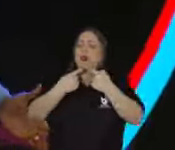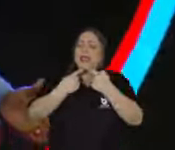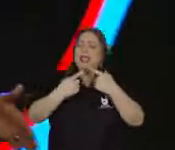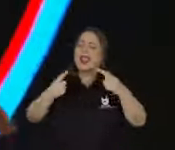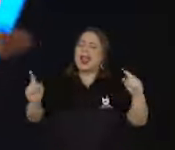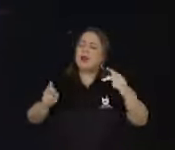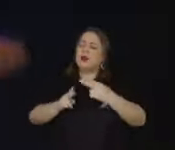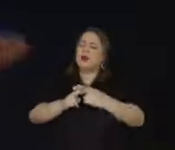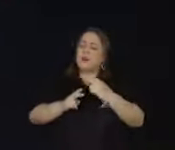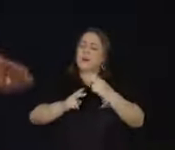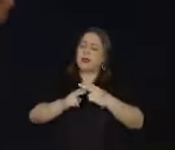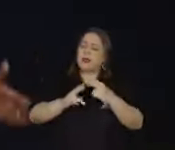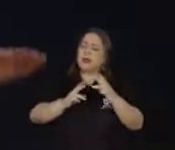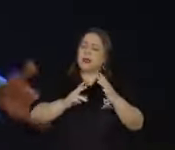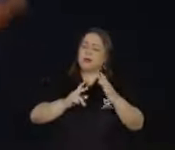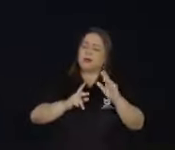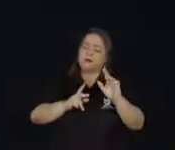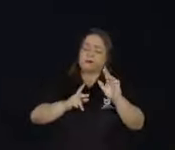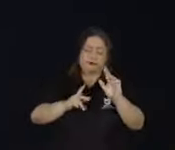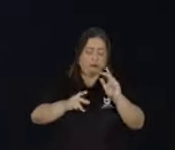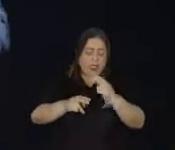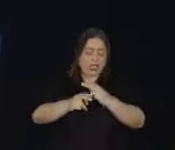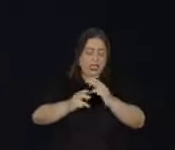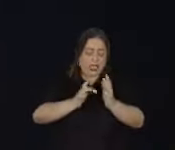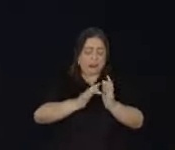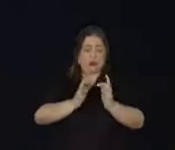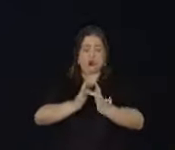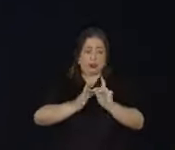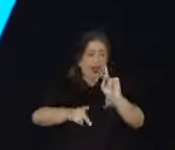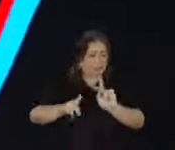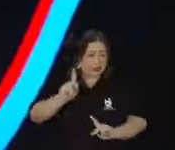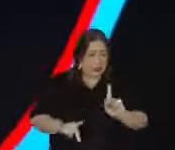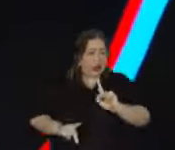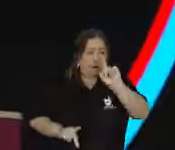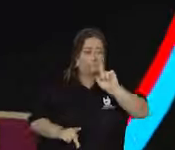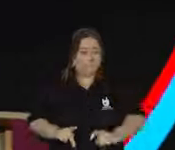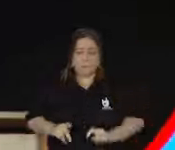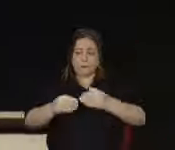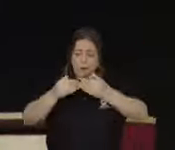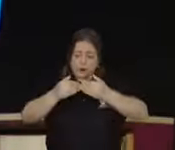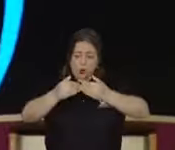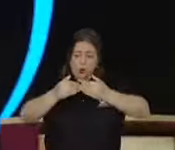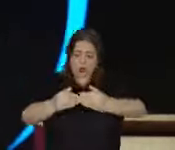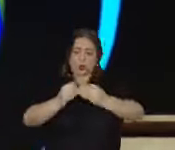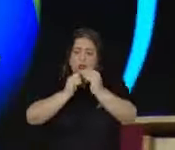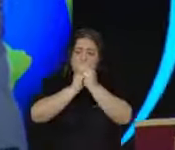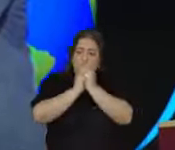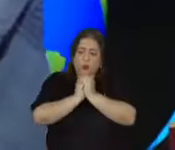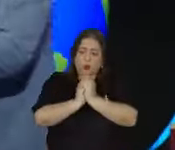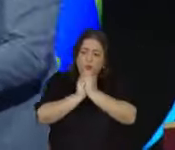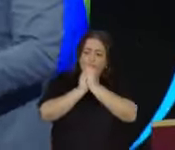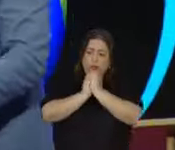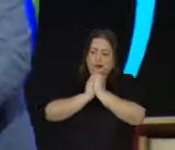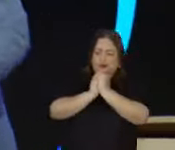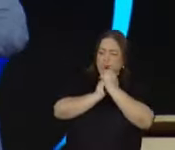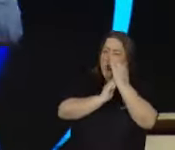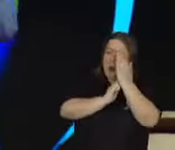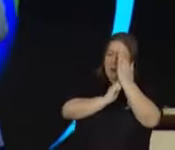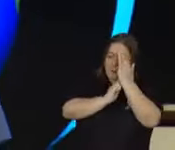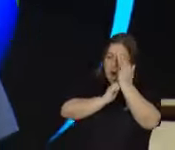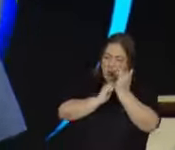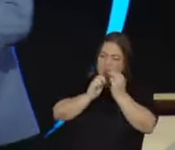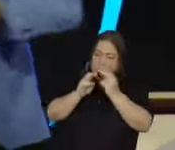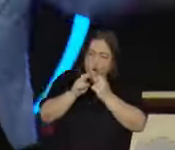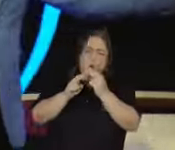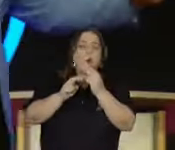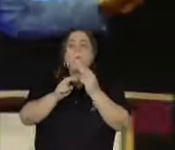Jesús. Alguien tiene que seguir orando, orando, orando. Alguien tiene que seguir orando en el nombre que sobre todo nombre.